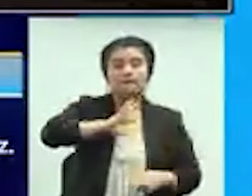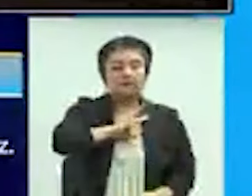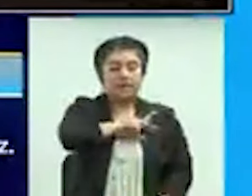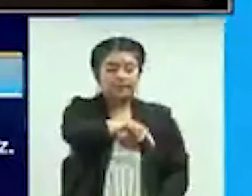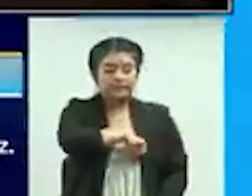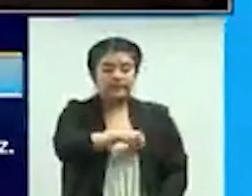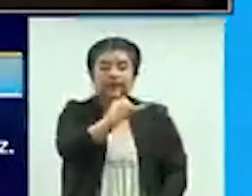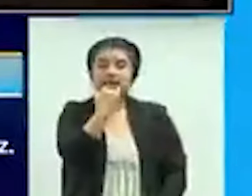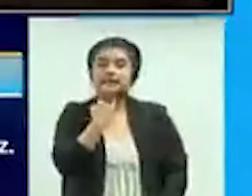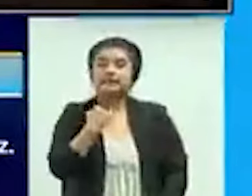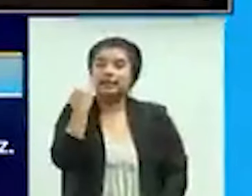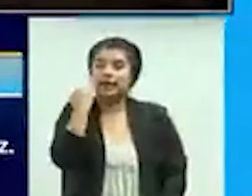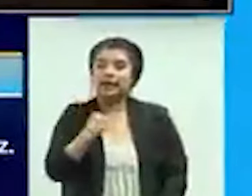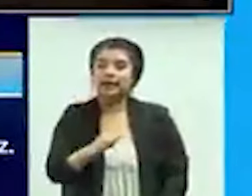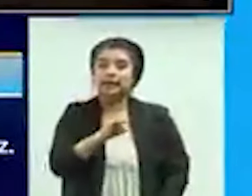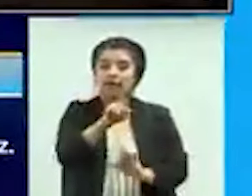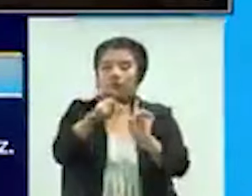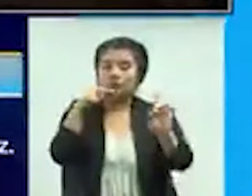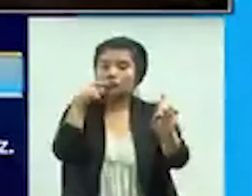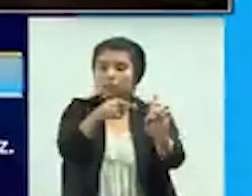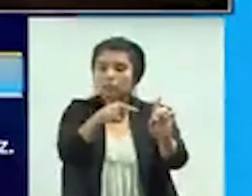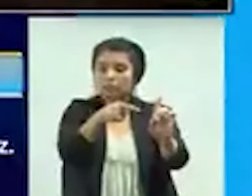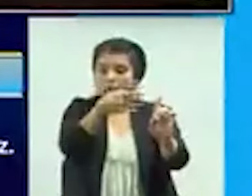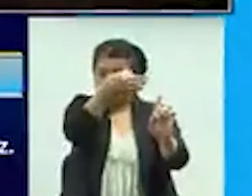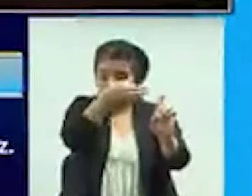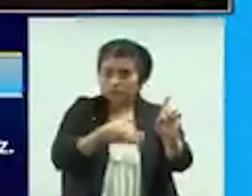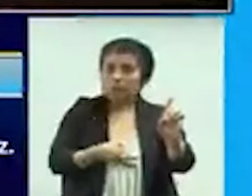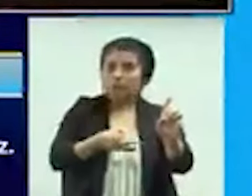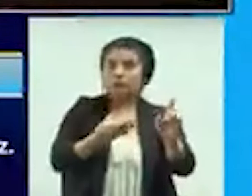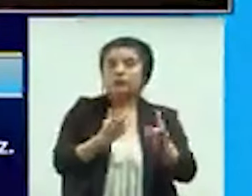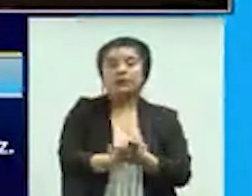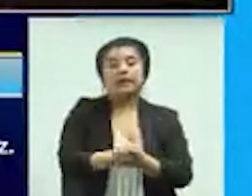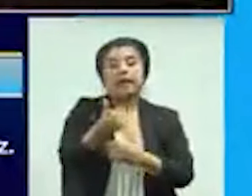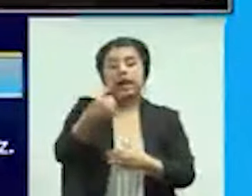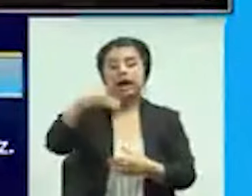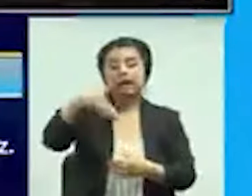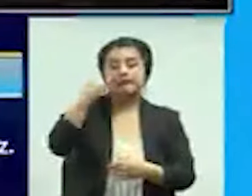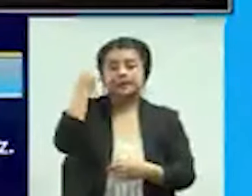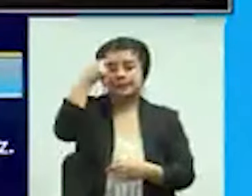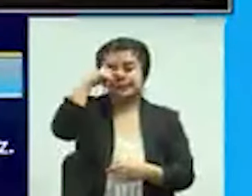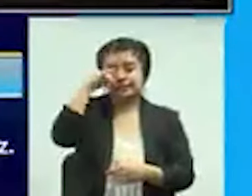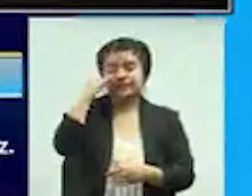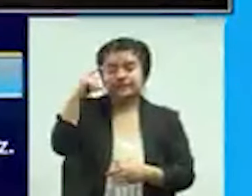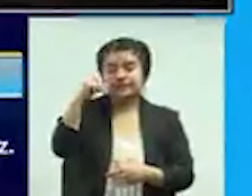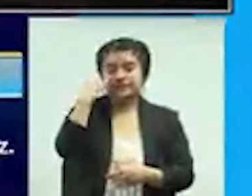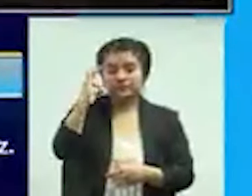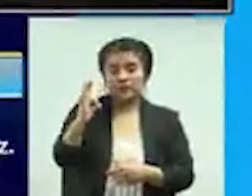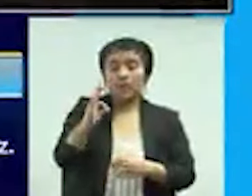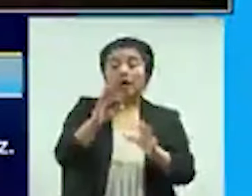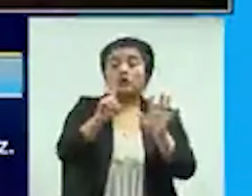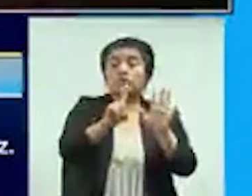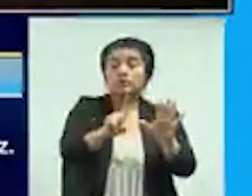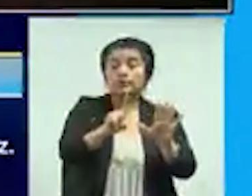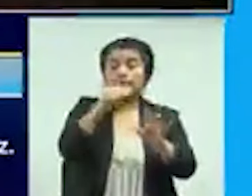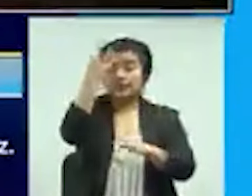Israel consisten en la línea de demarcación del armisticio anteriores a la Guerra de los Seis Días de